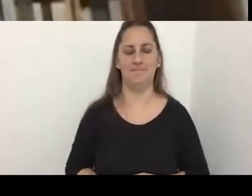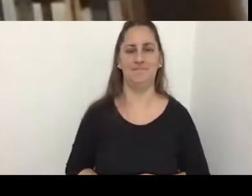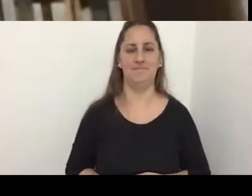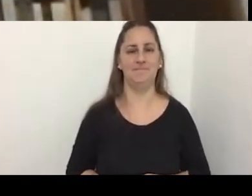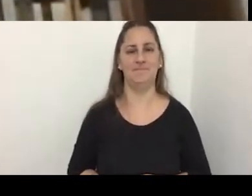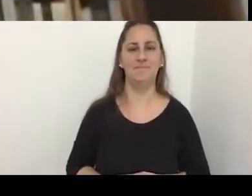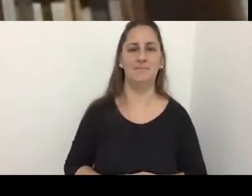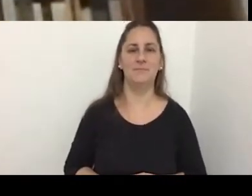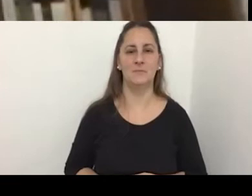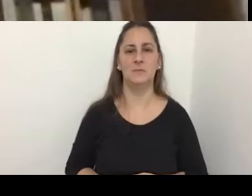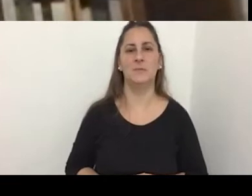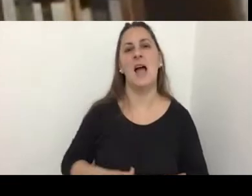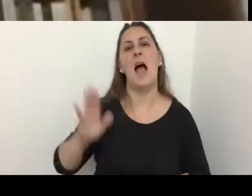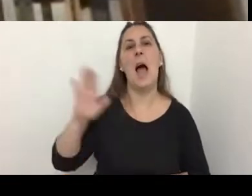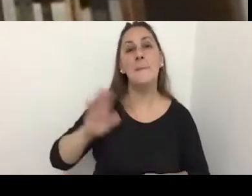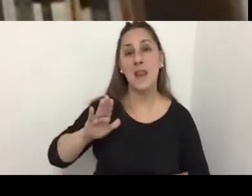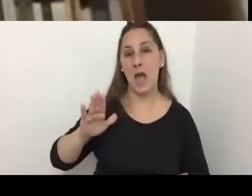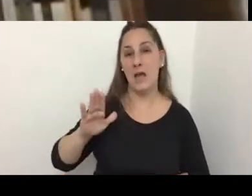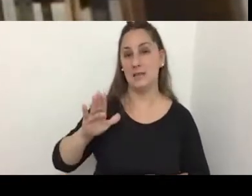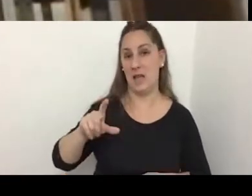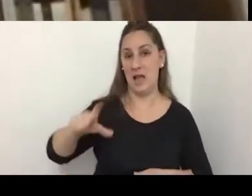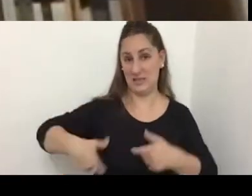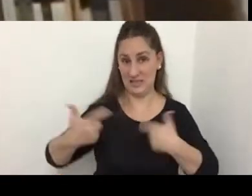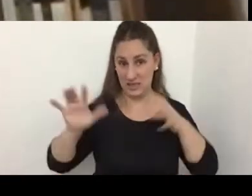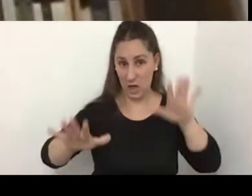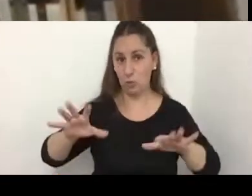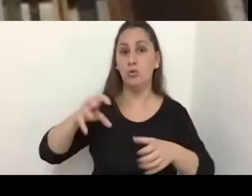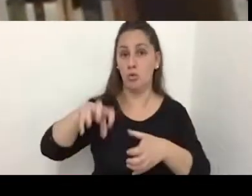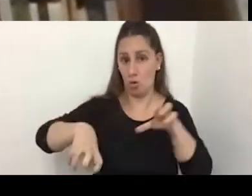Y la amenaza sobre los sindicatos sigue, ¿eh?